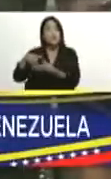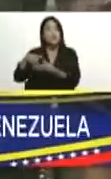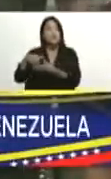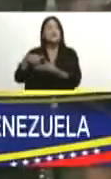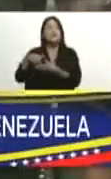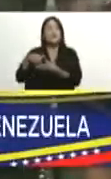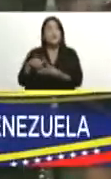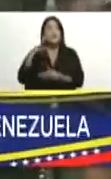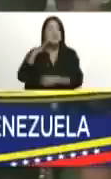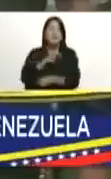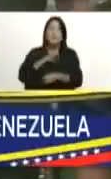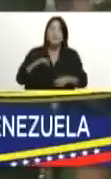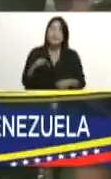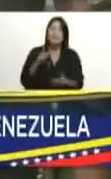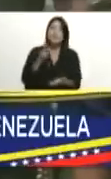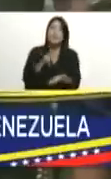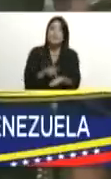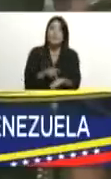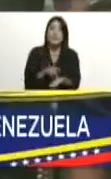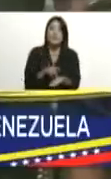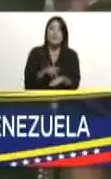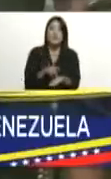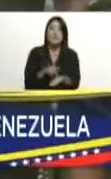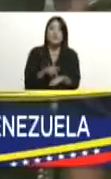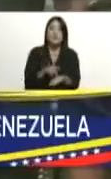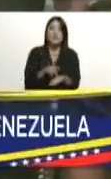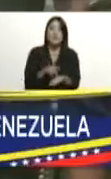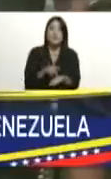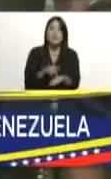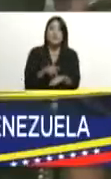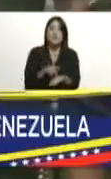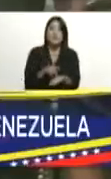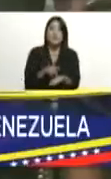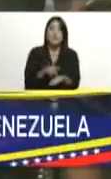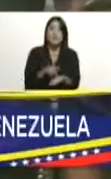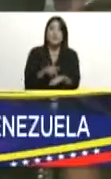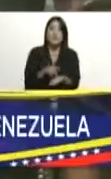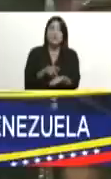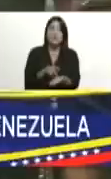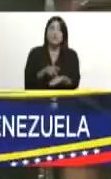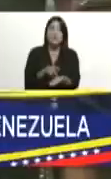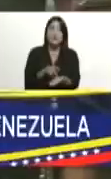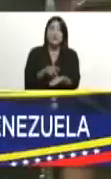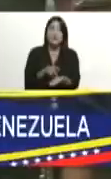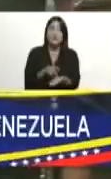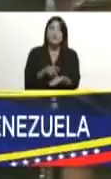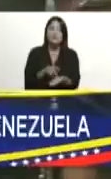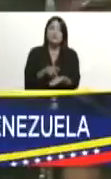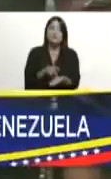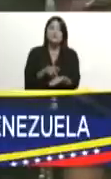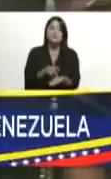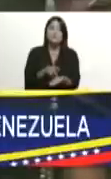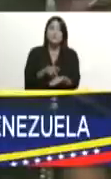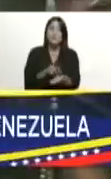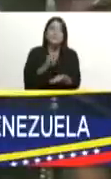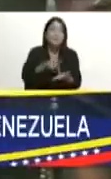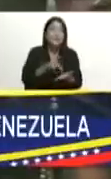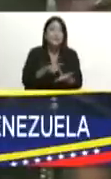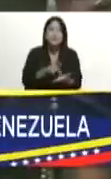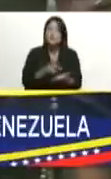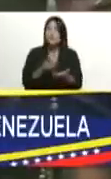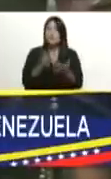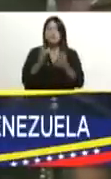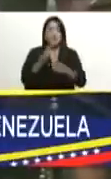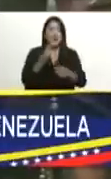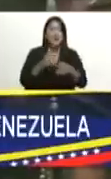Nacional Bolivariana participa con todo su cuerpo moral, con toda su